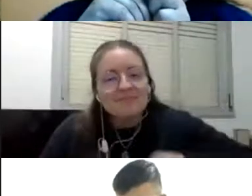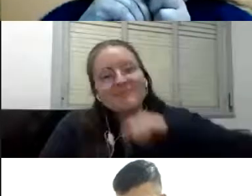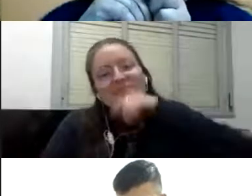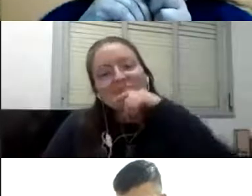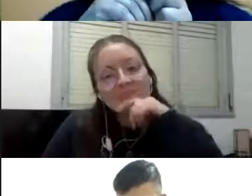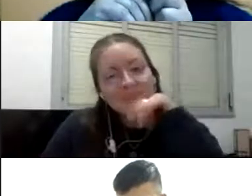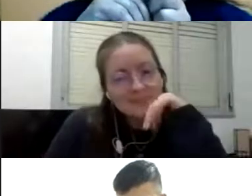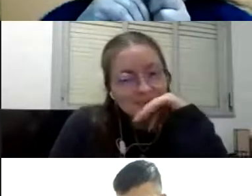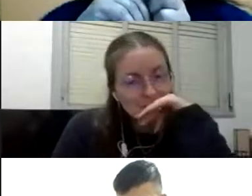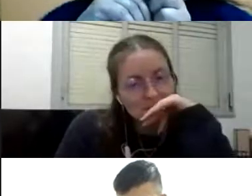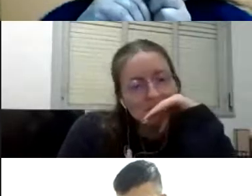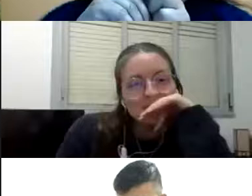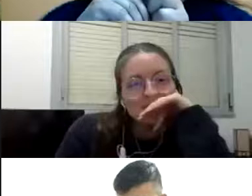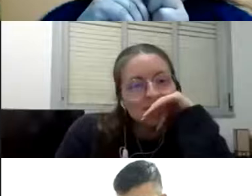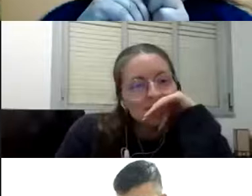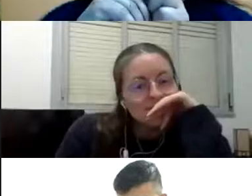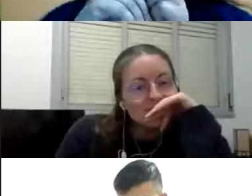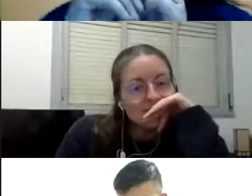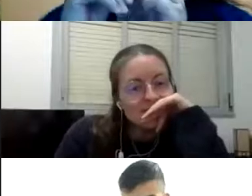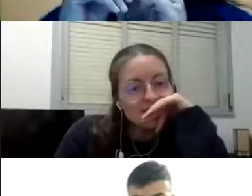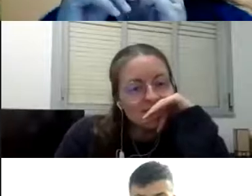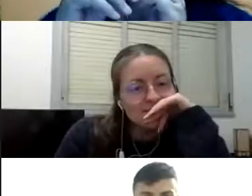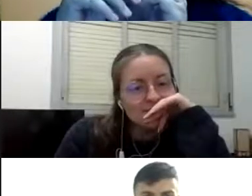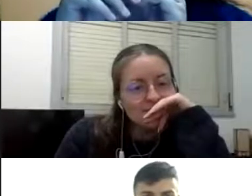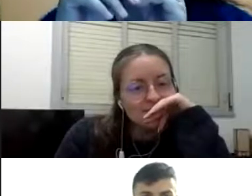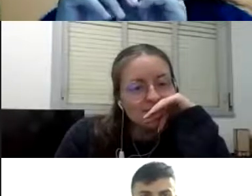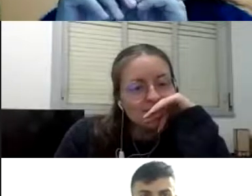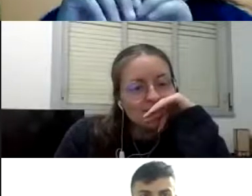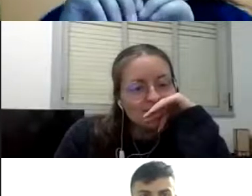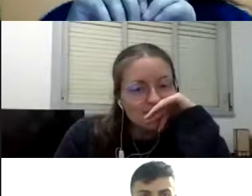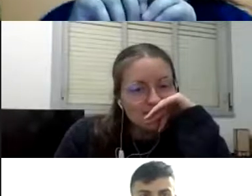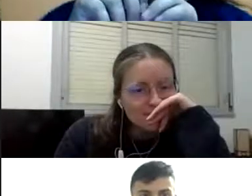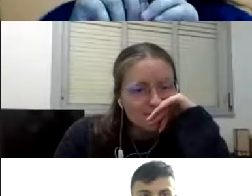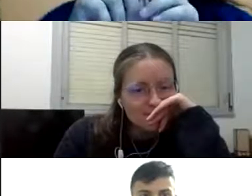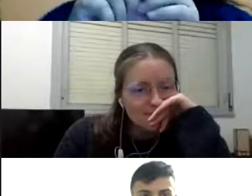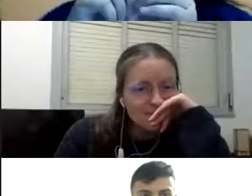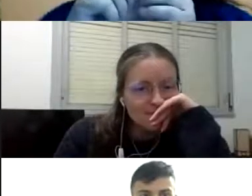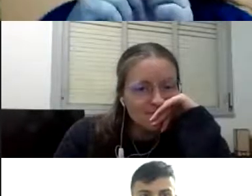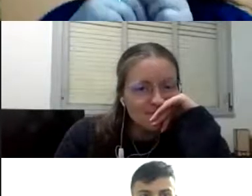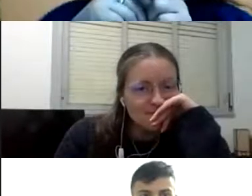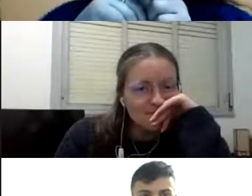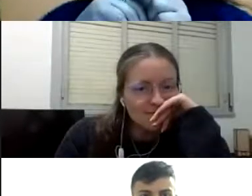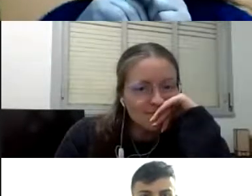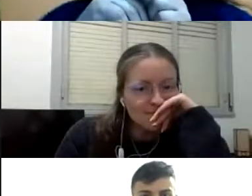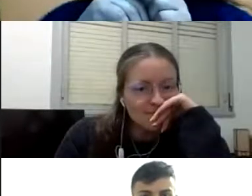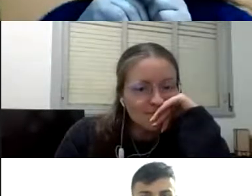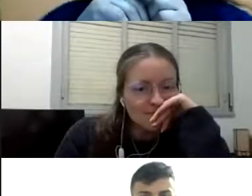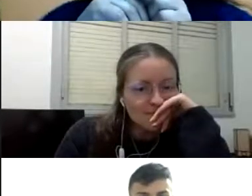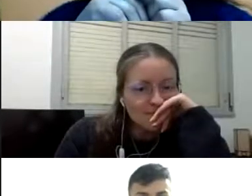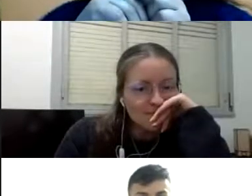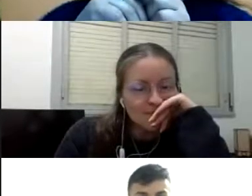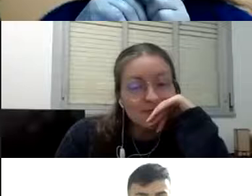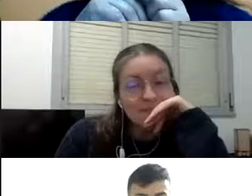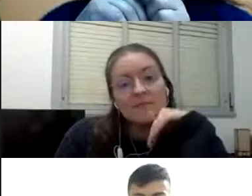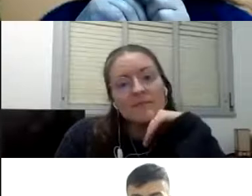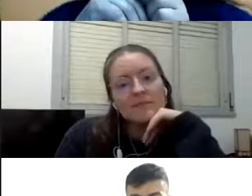me parece a mí, no es algo muy, simple, no, realmente. Práctico. No